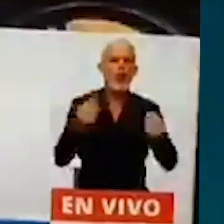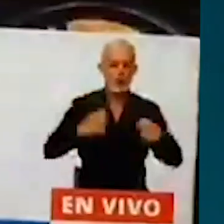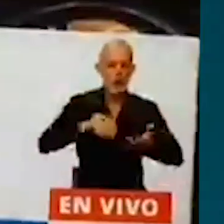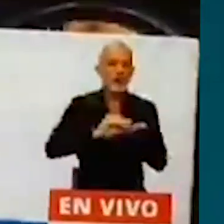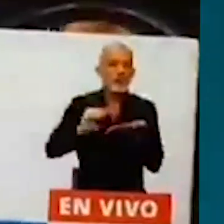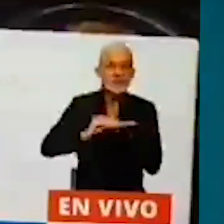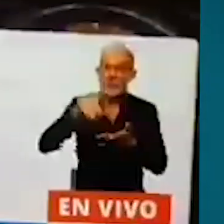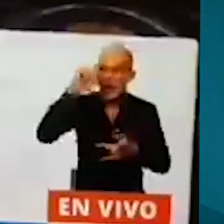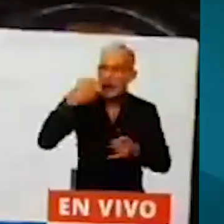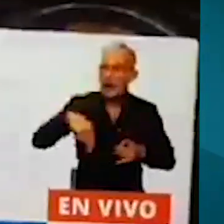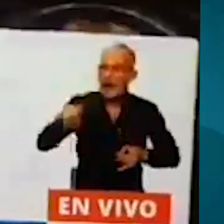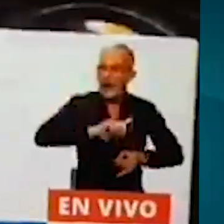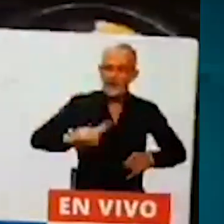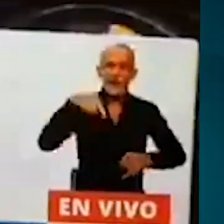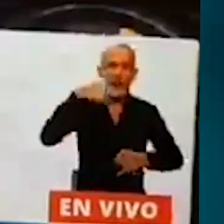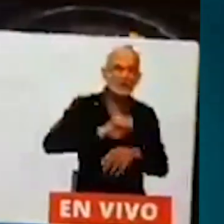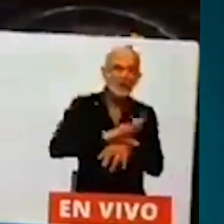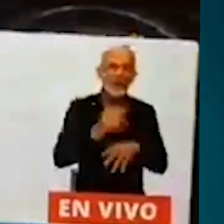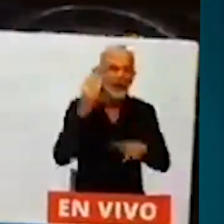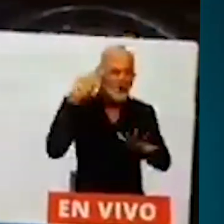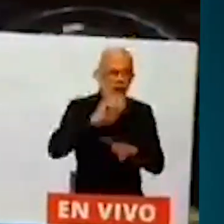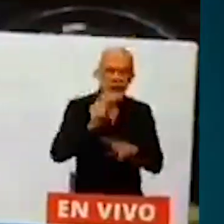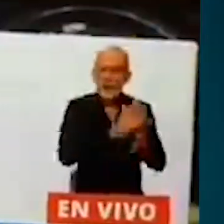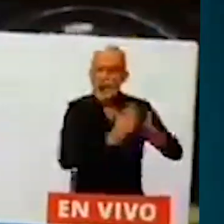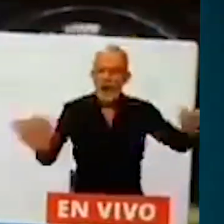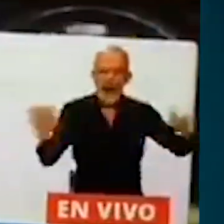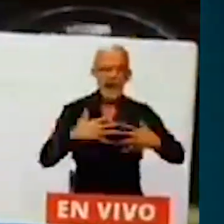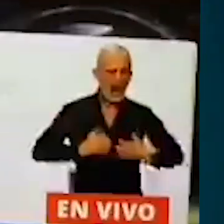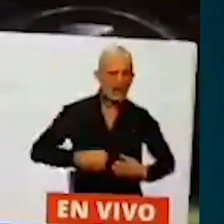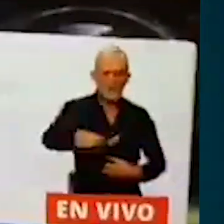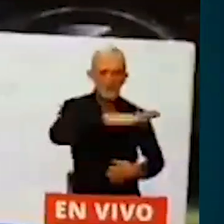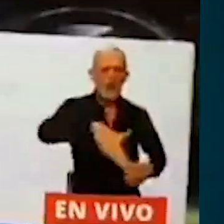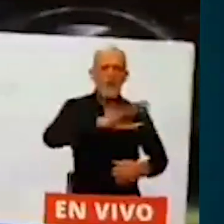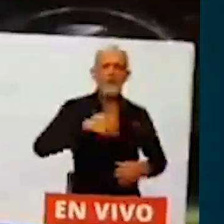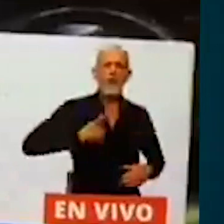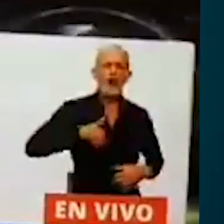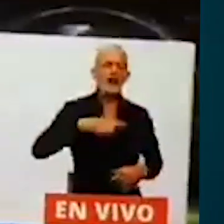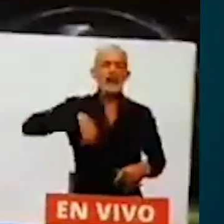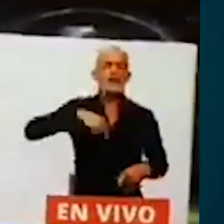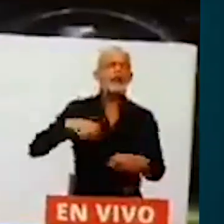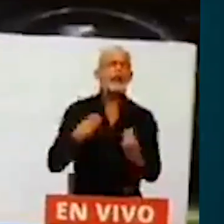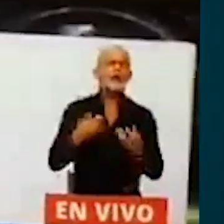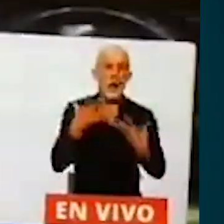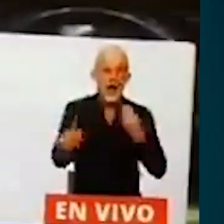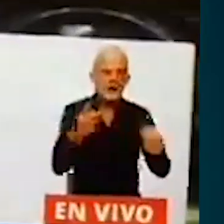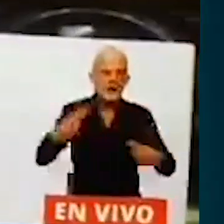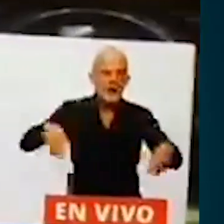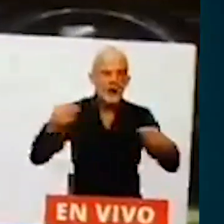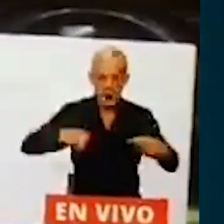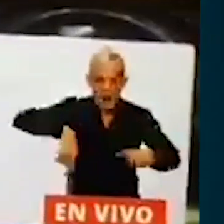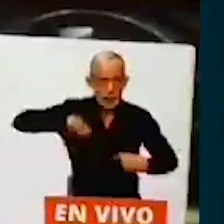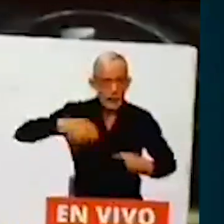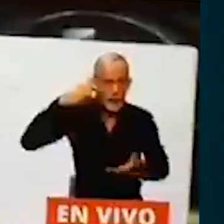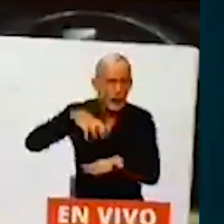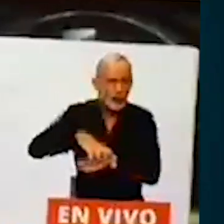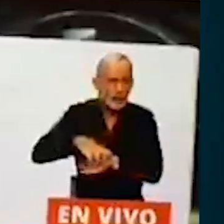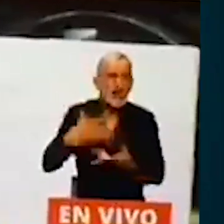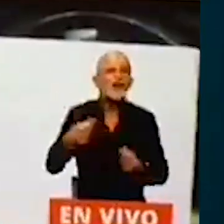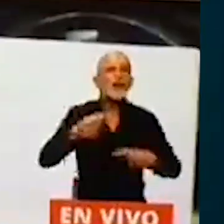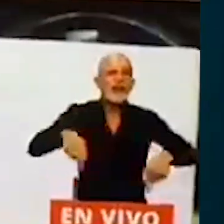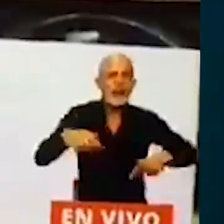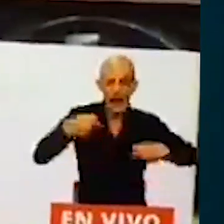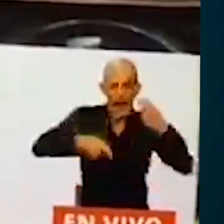como diputado de la Nación en el medio de estos 9 meses de angustia del resto del pueblo argentino? ¿Cuál fue nuestra solidaridad? ¿Cuál fue